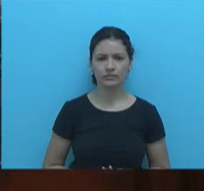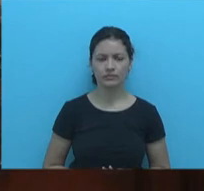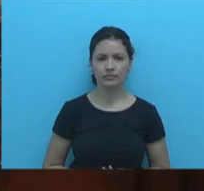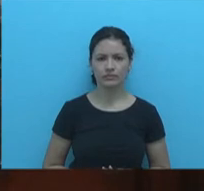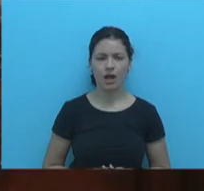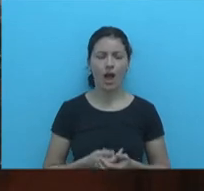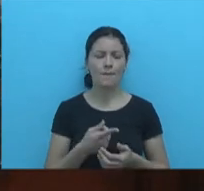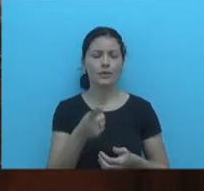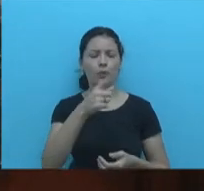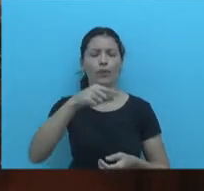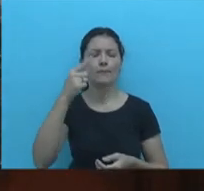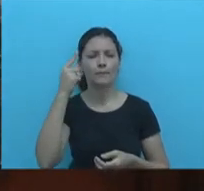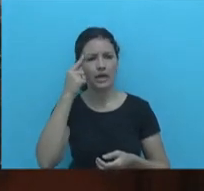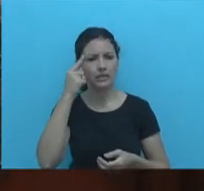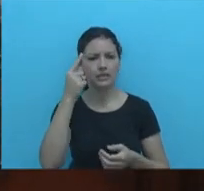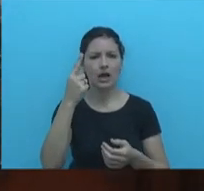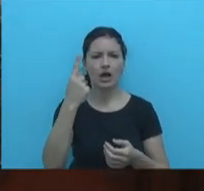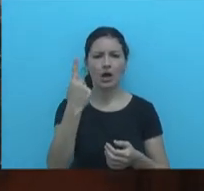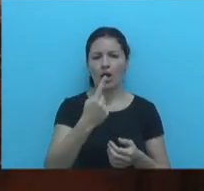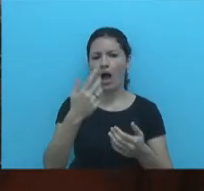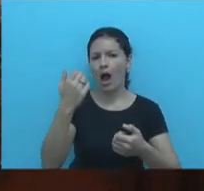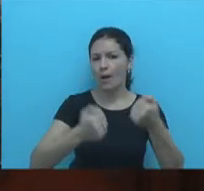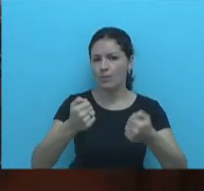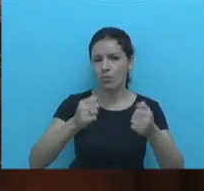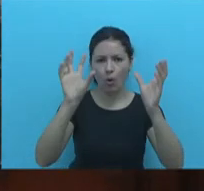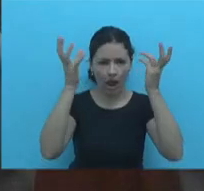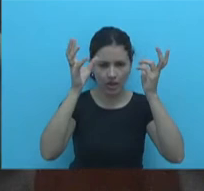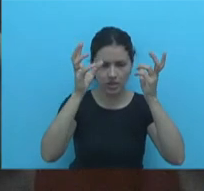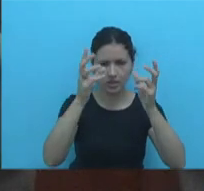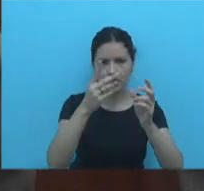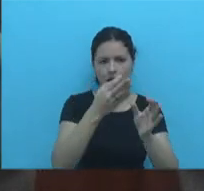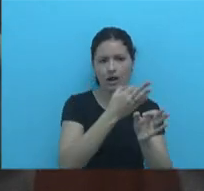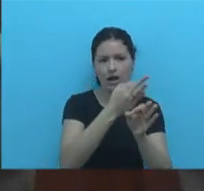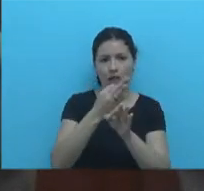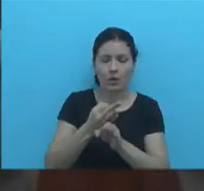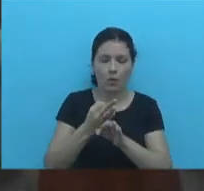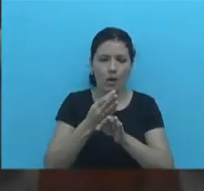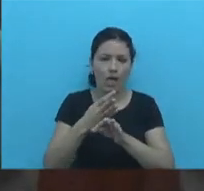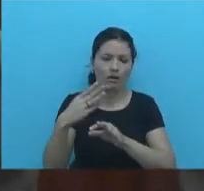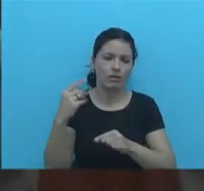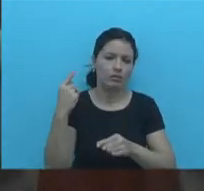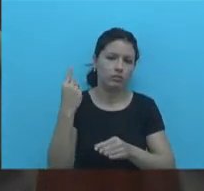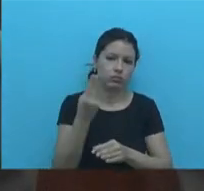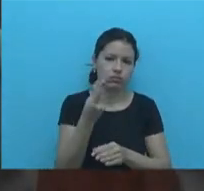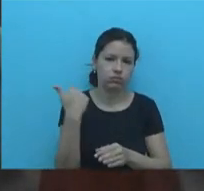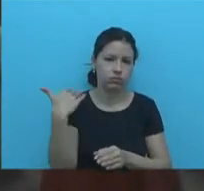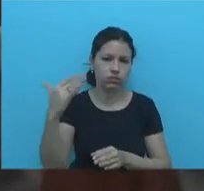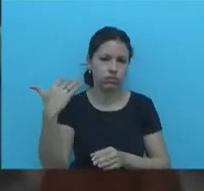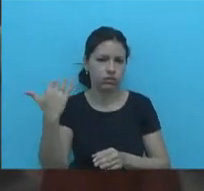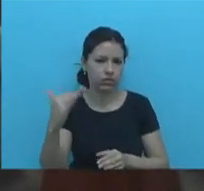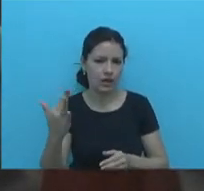escuela, volviendo al planteo del costo, sería mucho más exceso que personal.